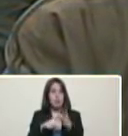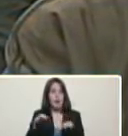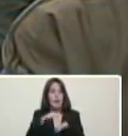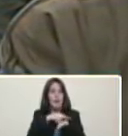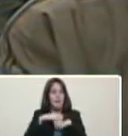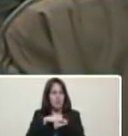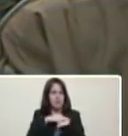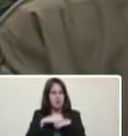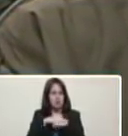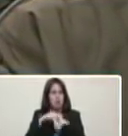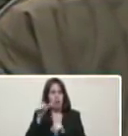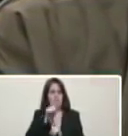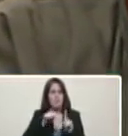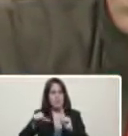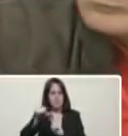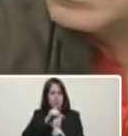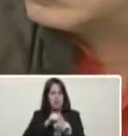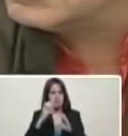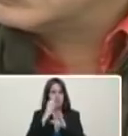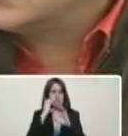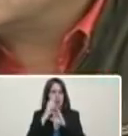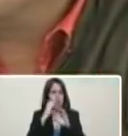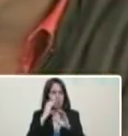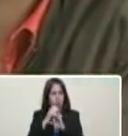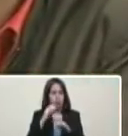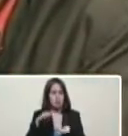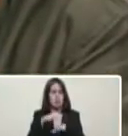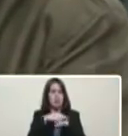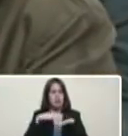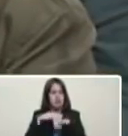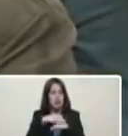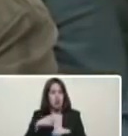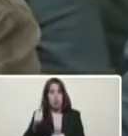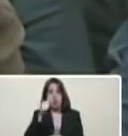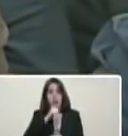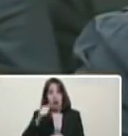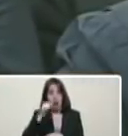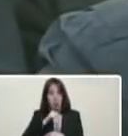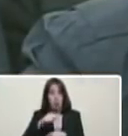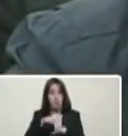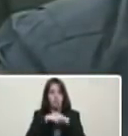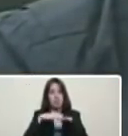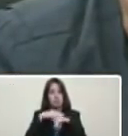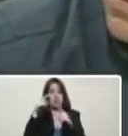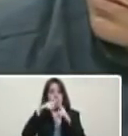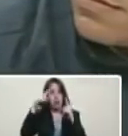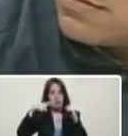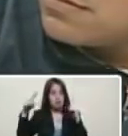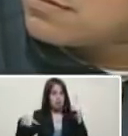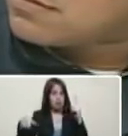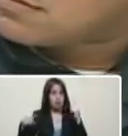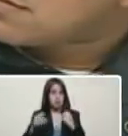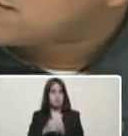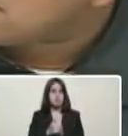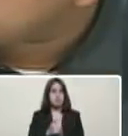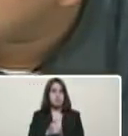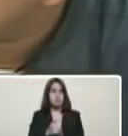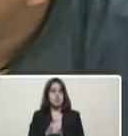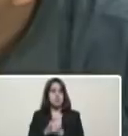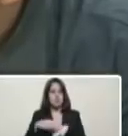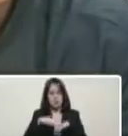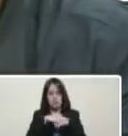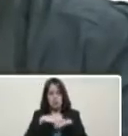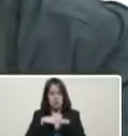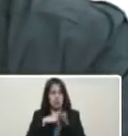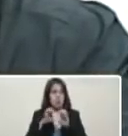Ecosocialismo, el Ministerio del Transporte, el Ministerio de Aguas, el Ministerio de Energía Eléctrica, el Ministerio de